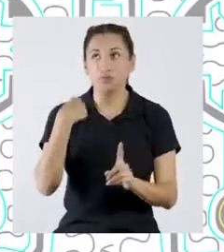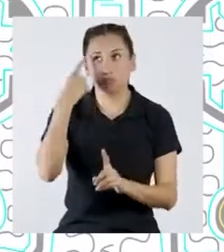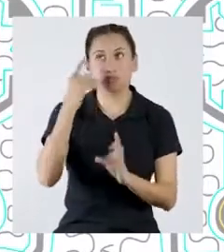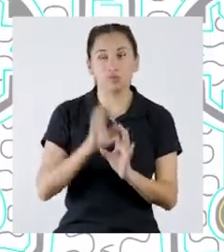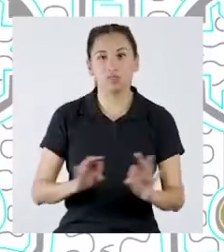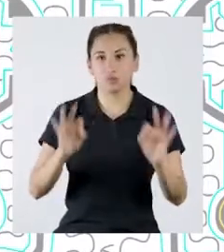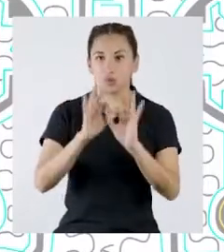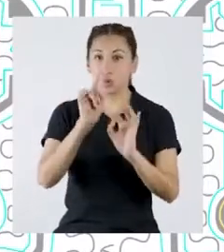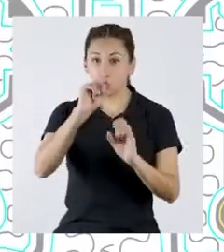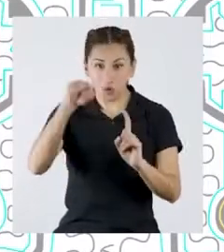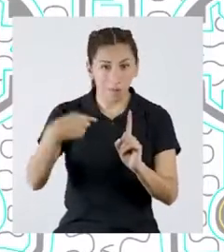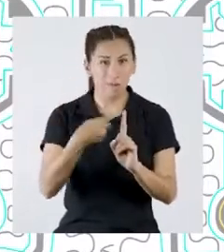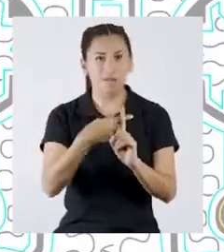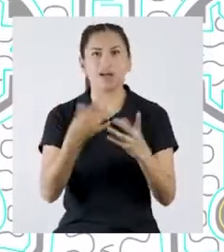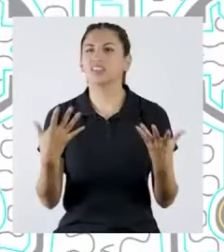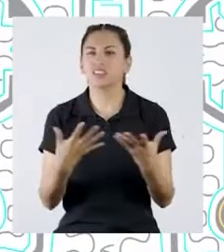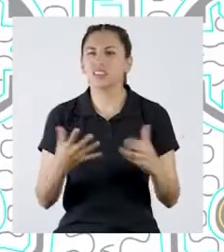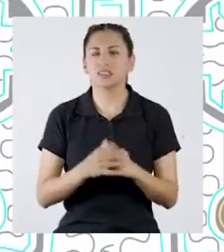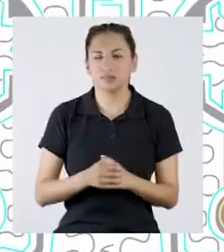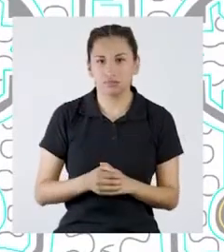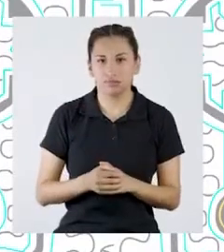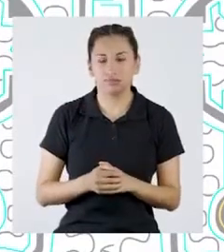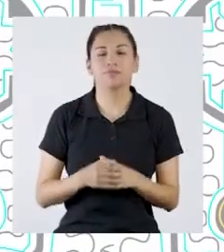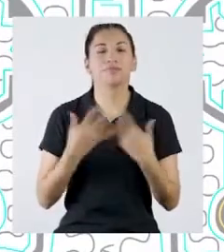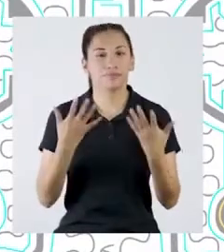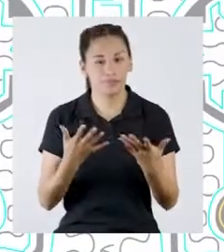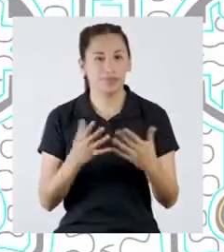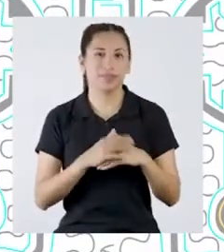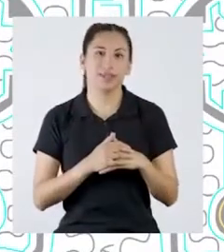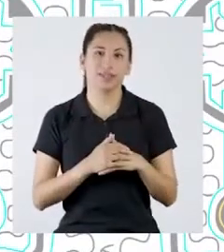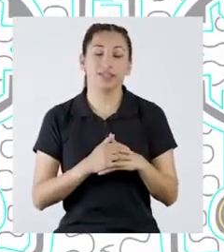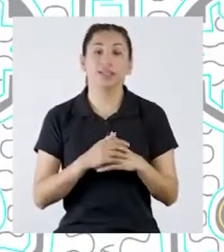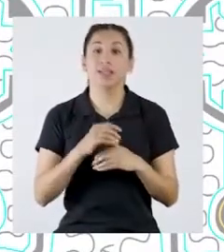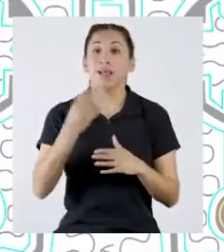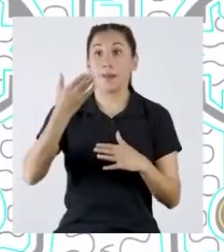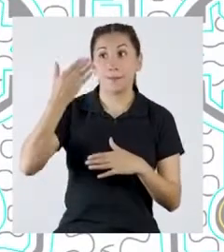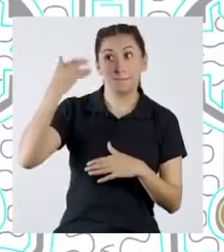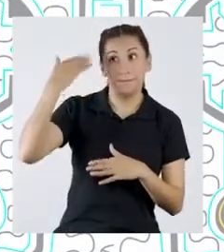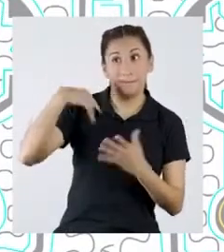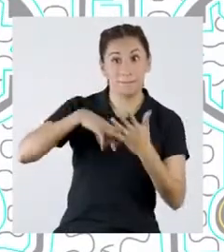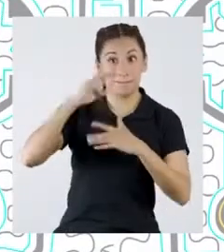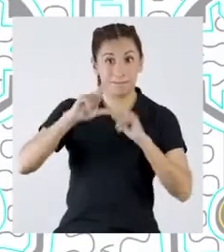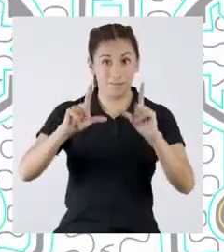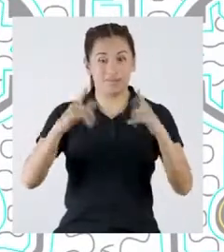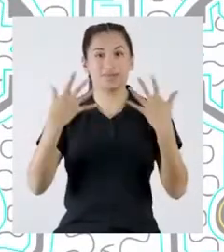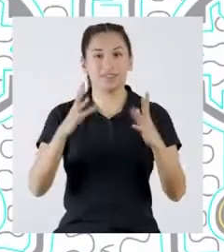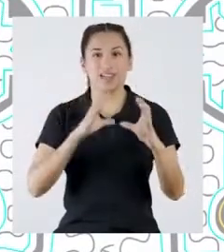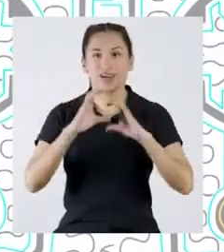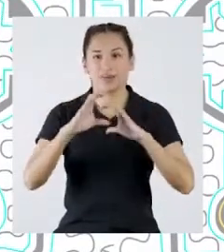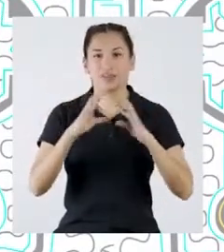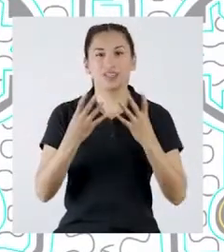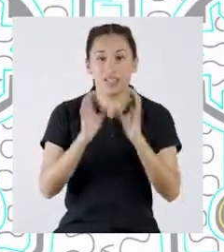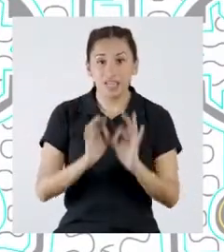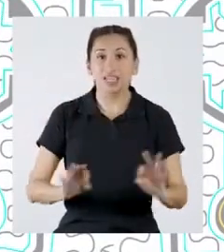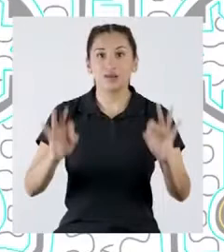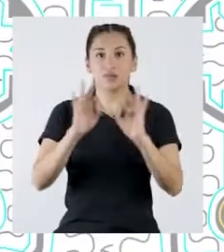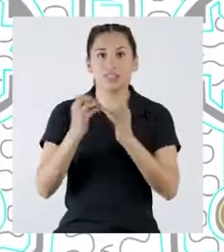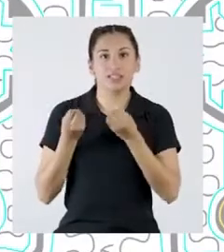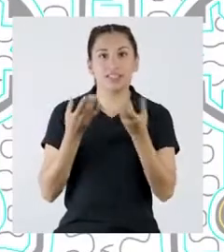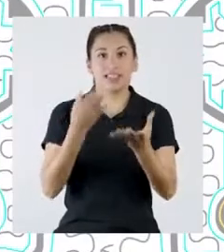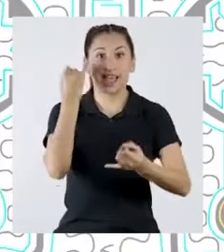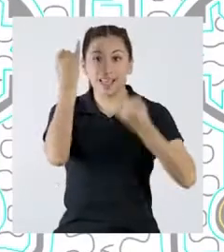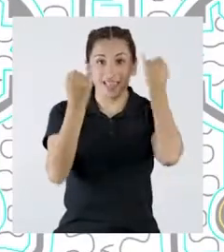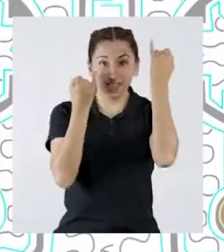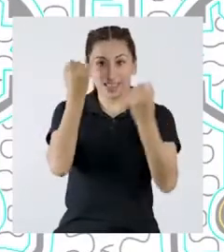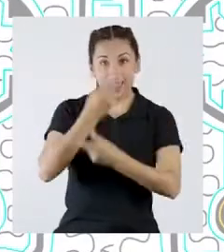importante. ¿Un aspecto más? ¿De qué se trata? Bueno, Laura, en programas anteriores hablamos de la importancia de generar